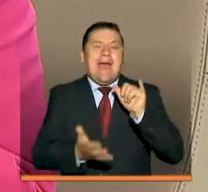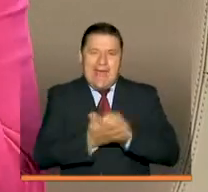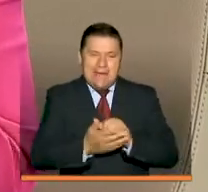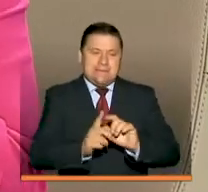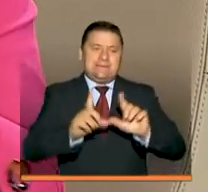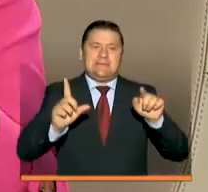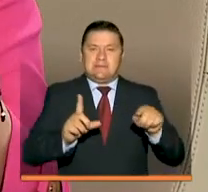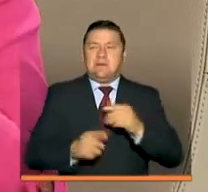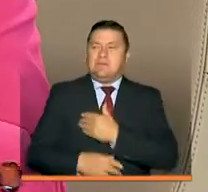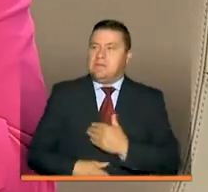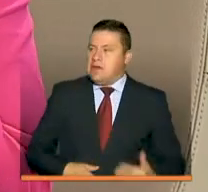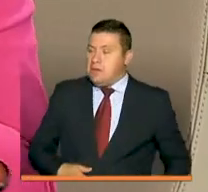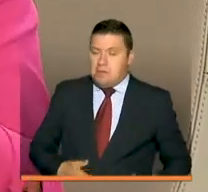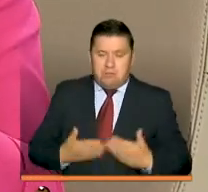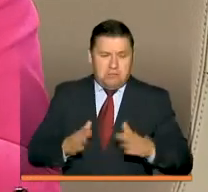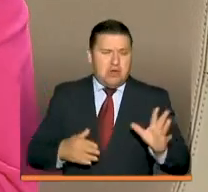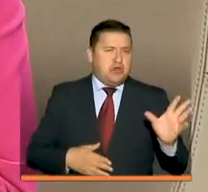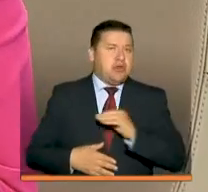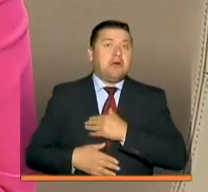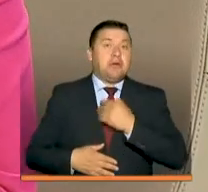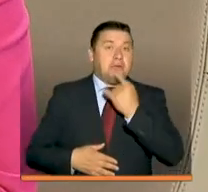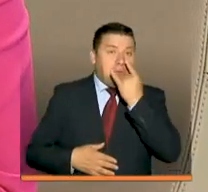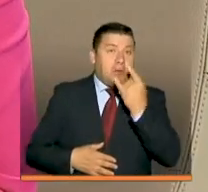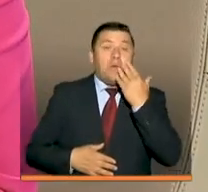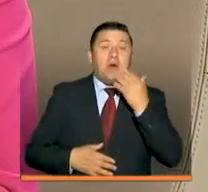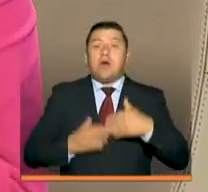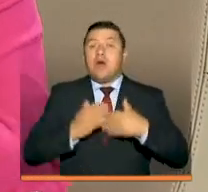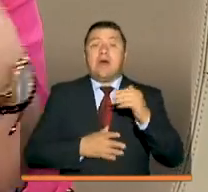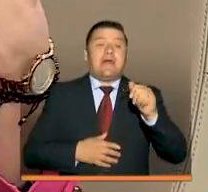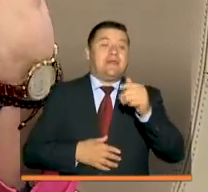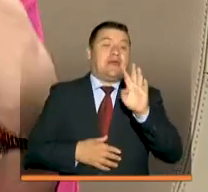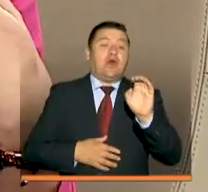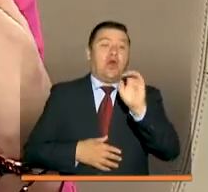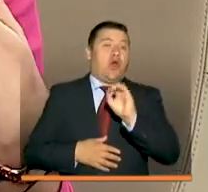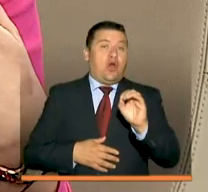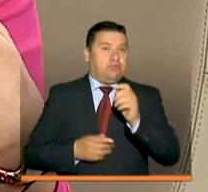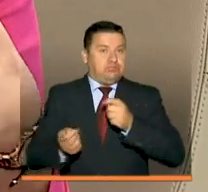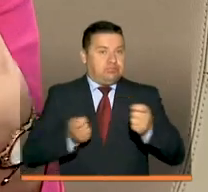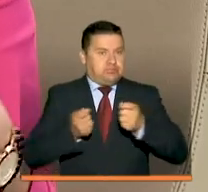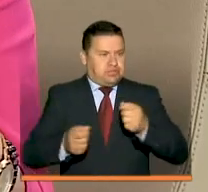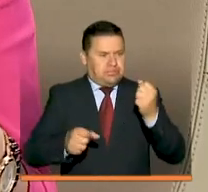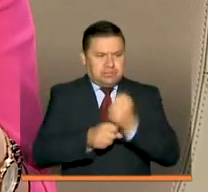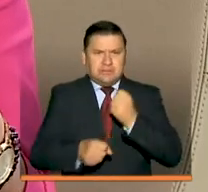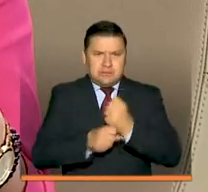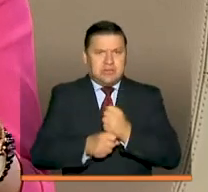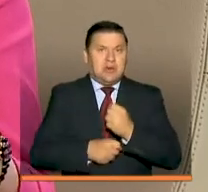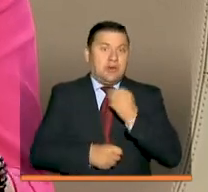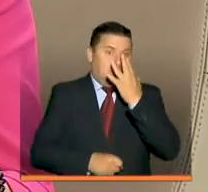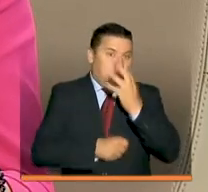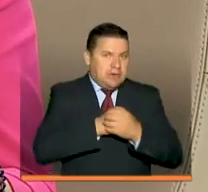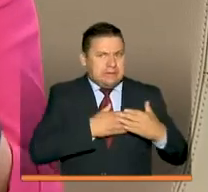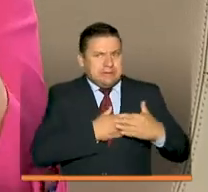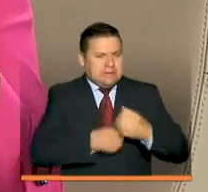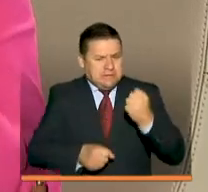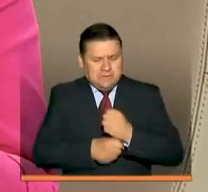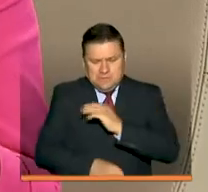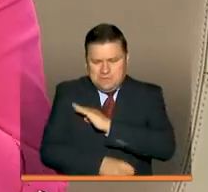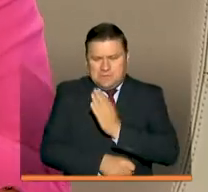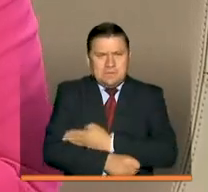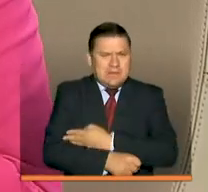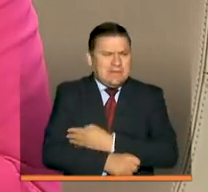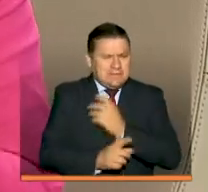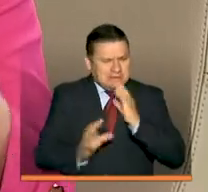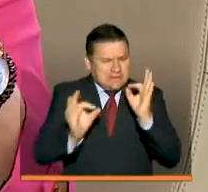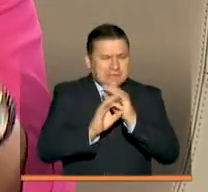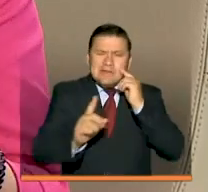sistema, presidente, está disponible para todos desde el 19 de octubre. Va a ser una estrategia que vamos a trabajar en este cuatrenio muy fuerte. Pongamos el